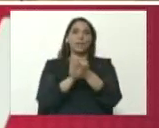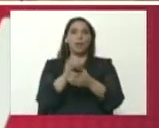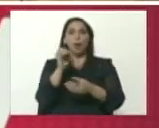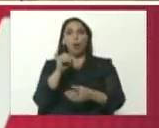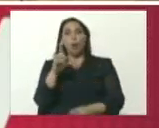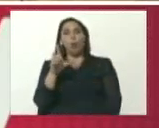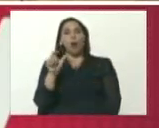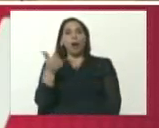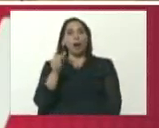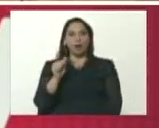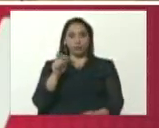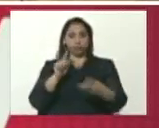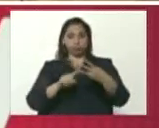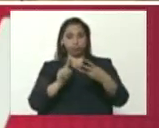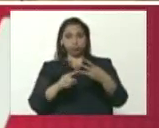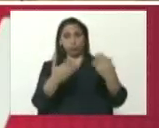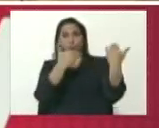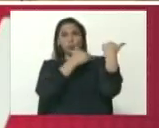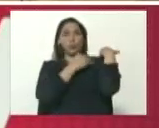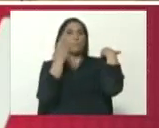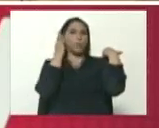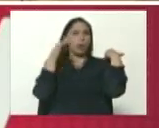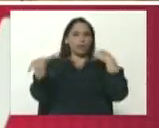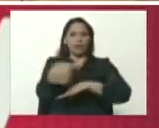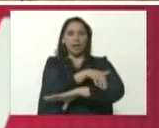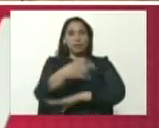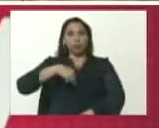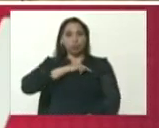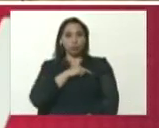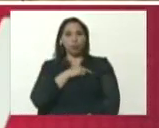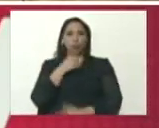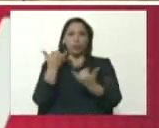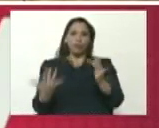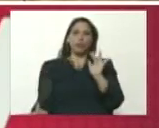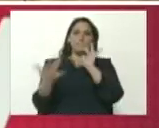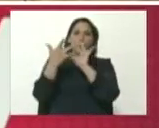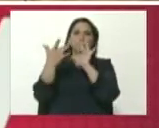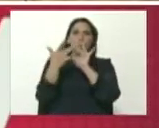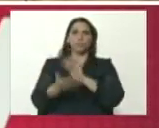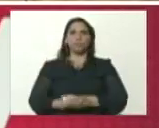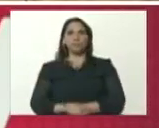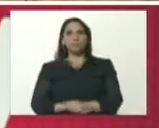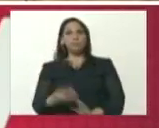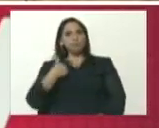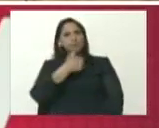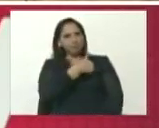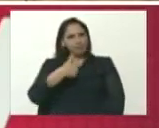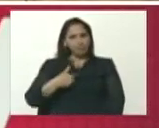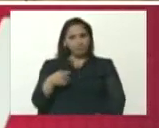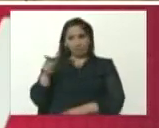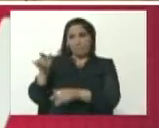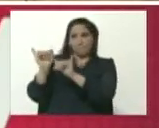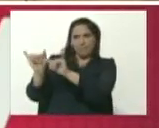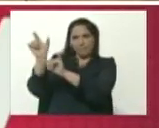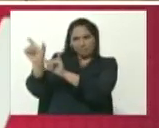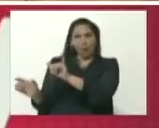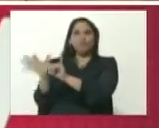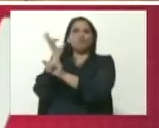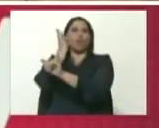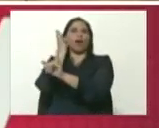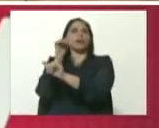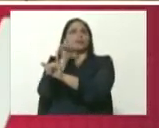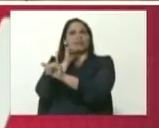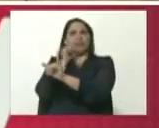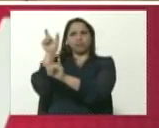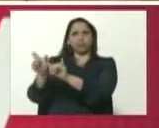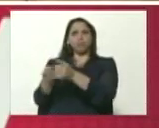es la responsable de la calle en donde estamos ahorita transmitiendo desde aquí en vivo y directo, y yo quiero que sea ella, presidente, quien